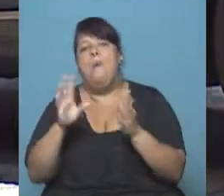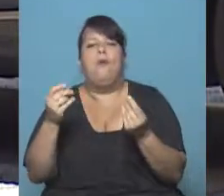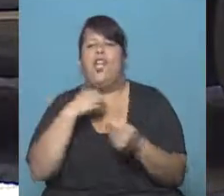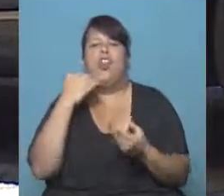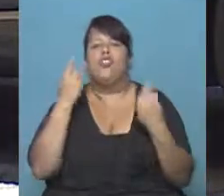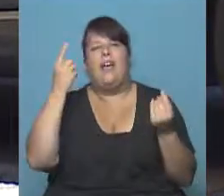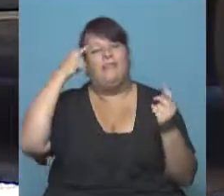no sabía lo que hacía